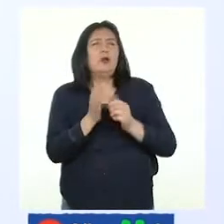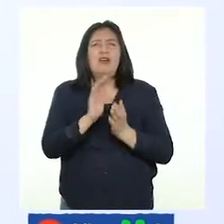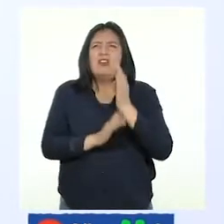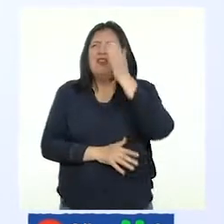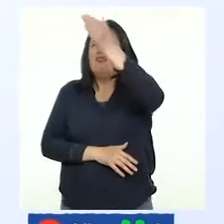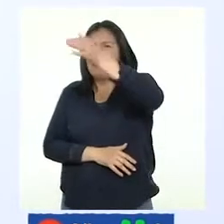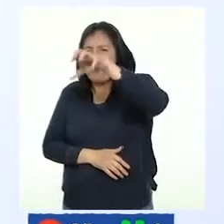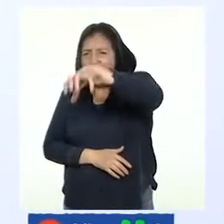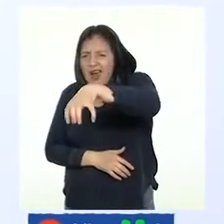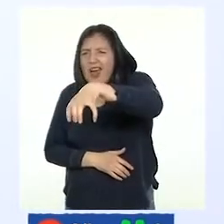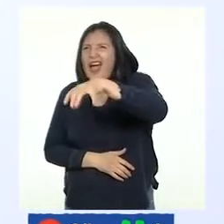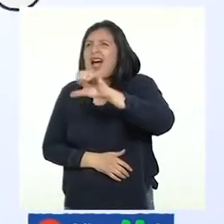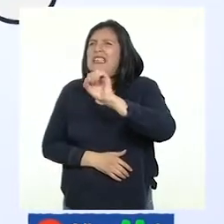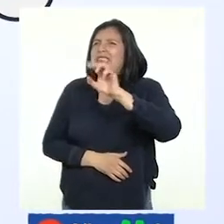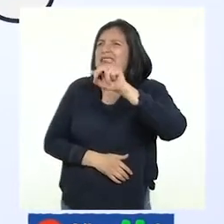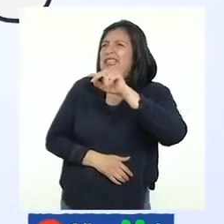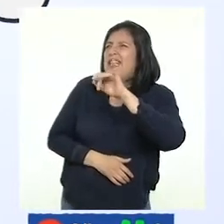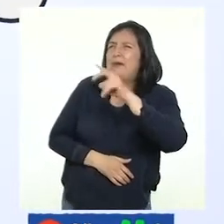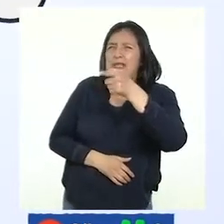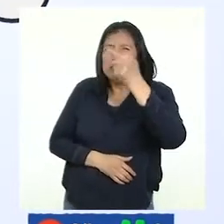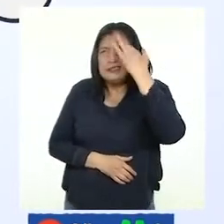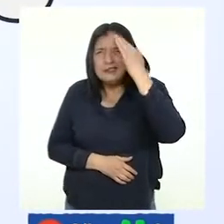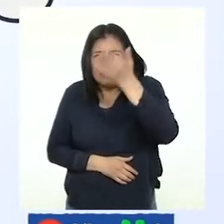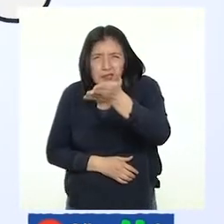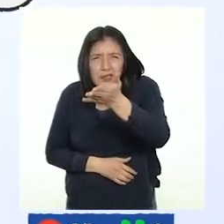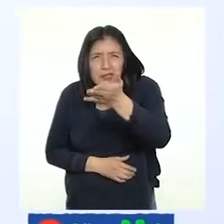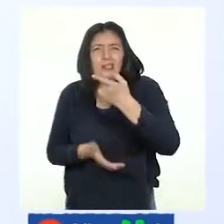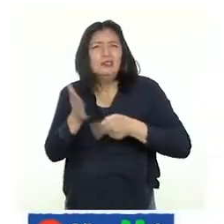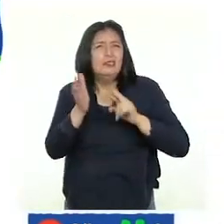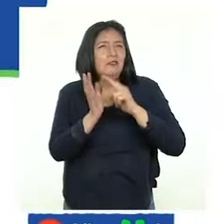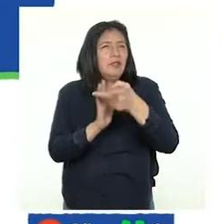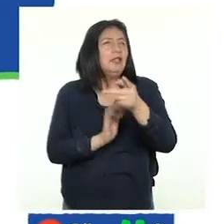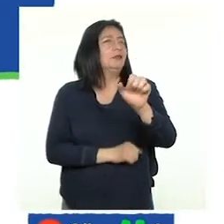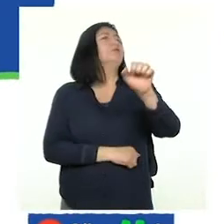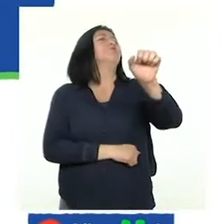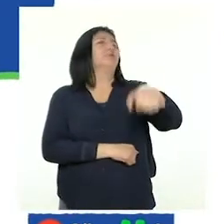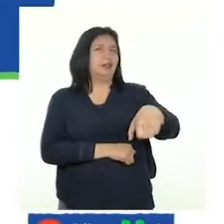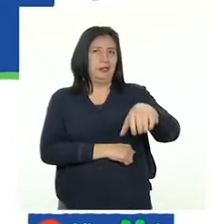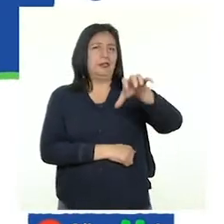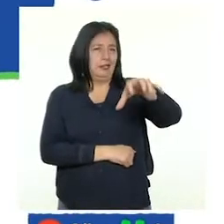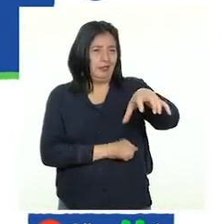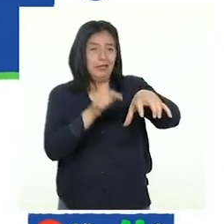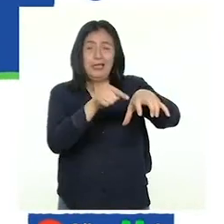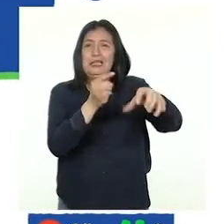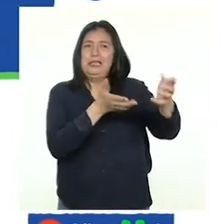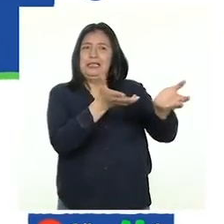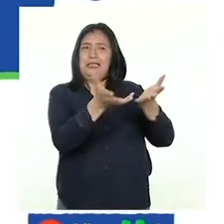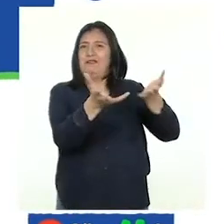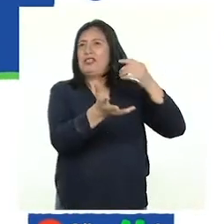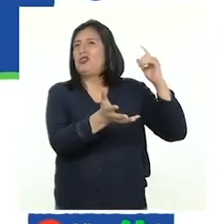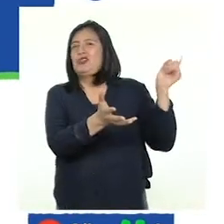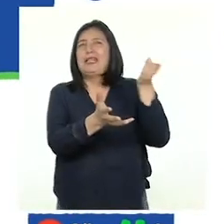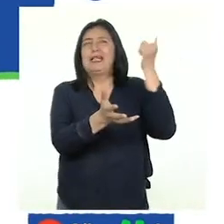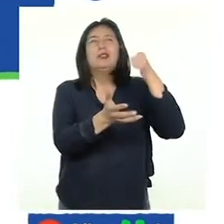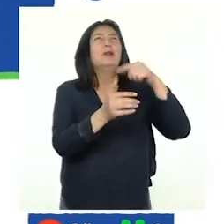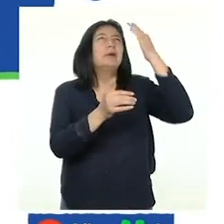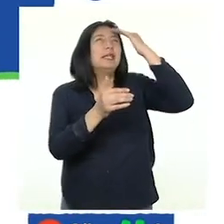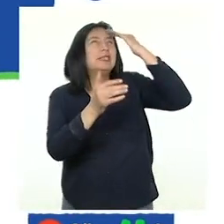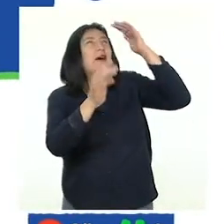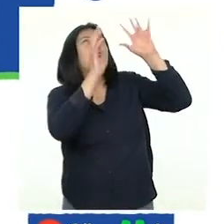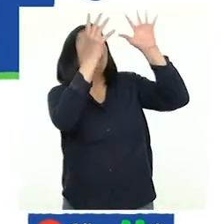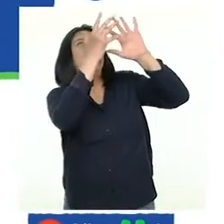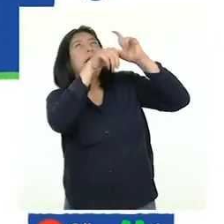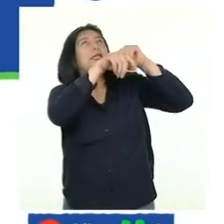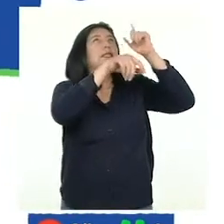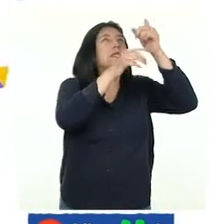a descubrirlo. ¿Saben qué es el Cenami? Sí, es el Servicio Nacional de Meteorología